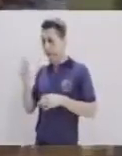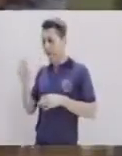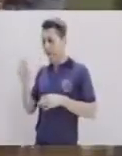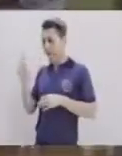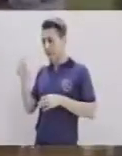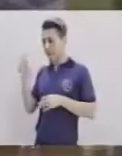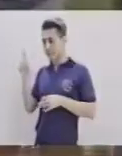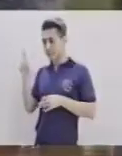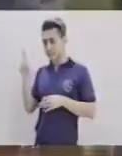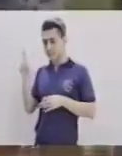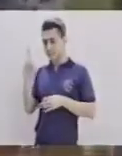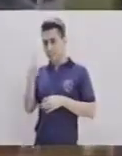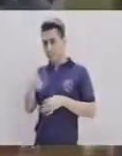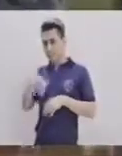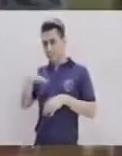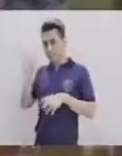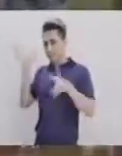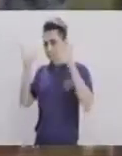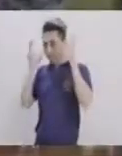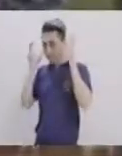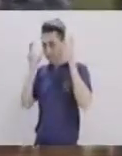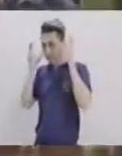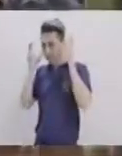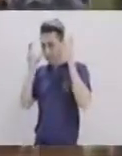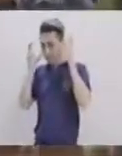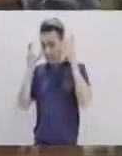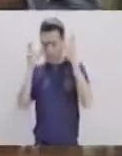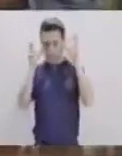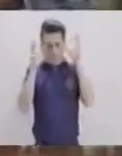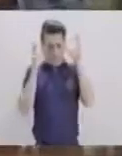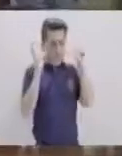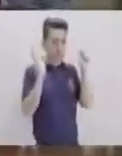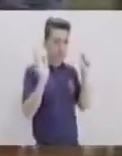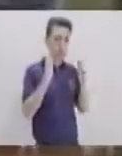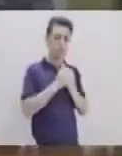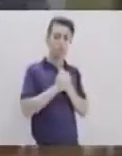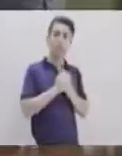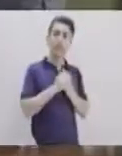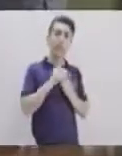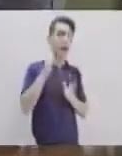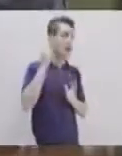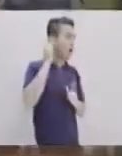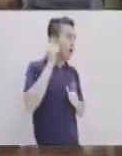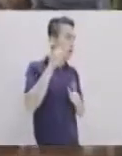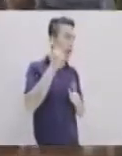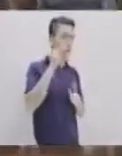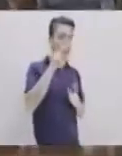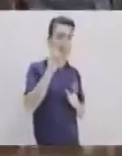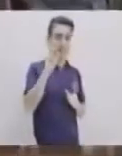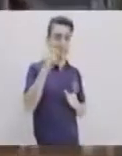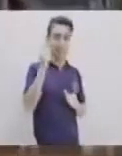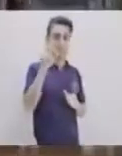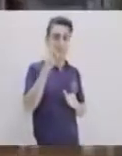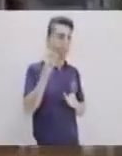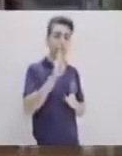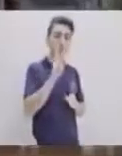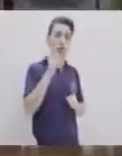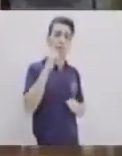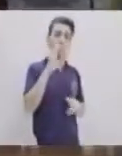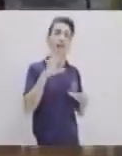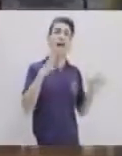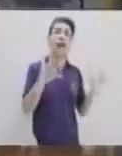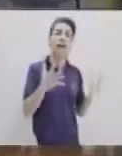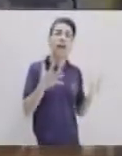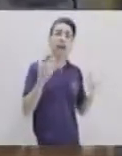percibimos mejor los sonidos por eso. Pues por la gravedad precisamente no, pero sí tiene que ver con el